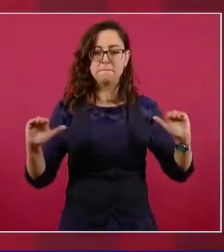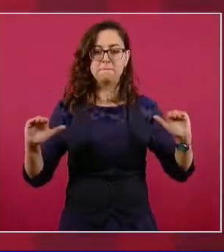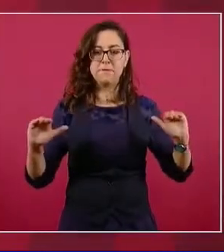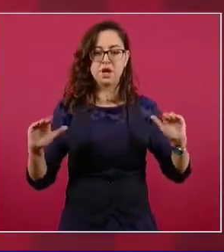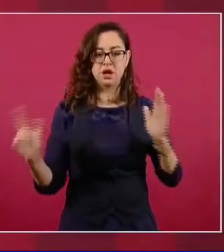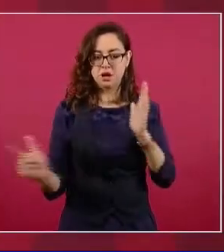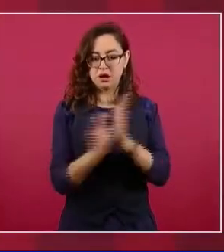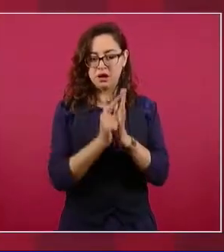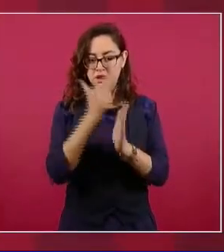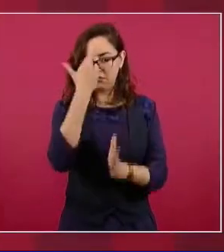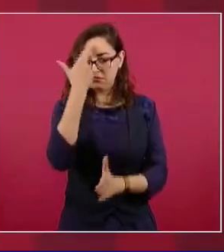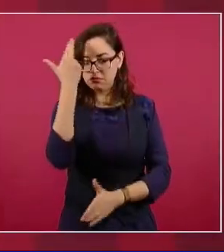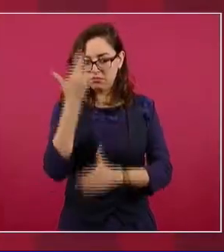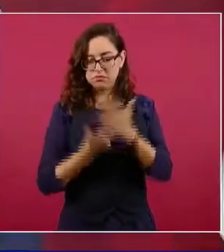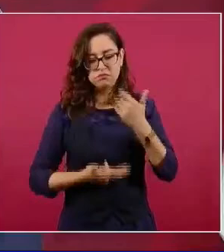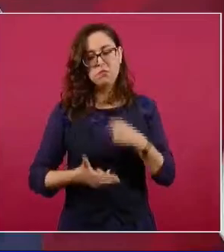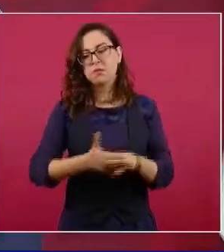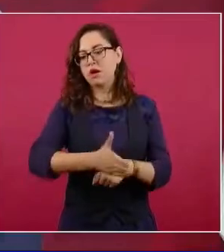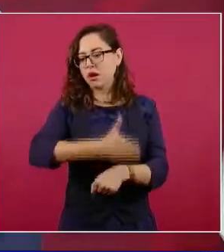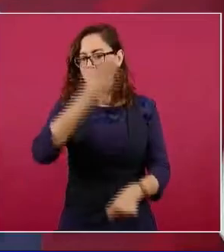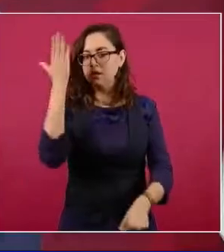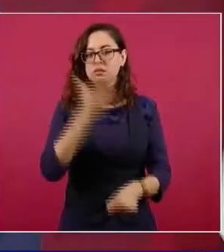impunidad para nadie.